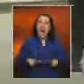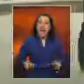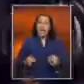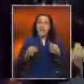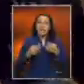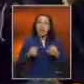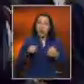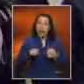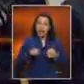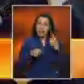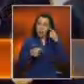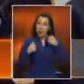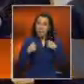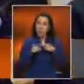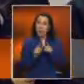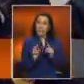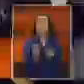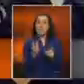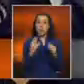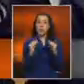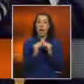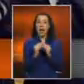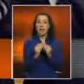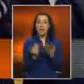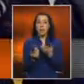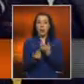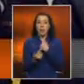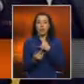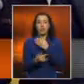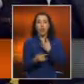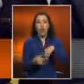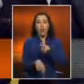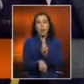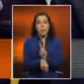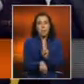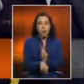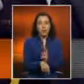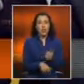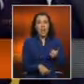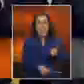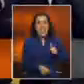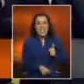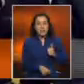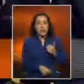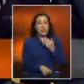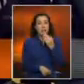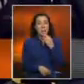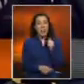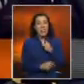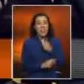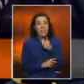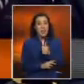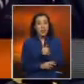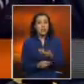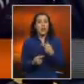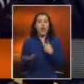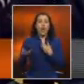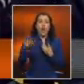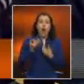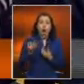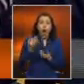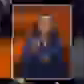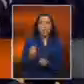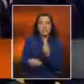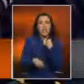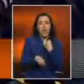seguros. Esta para mí es como mi segunda casa porque a mí todos los profesores, los inspectores, incluso el director me dan consejo porque